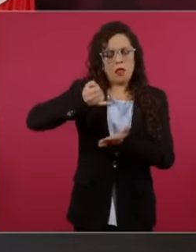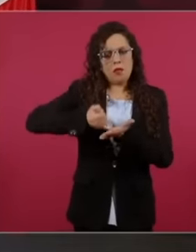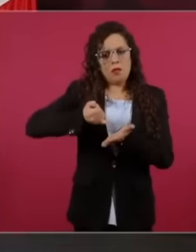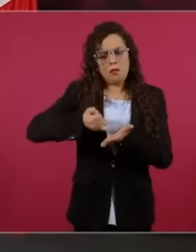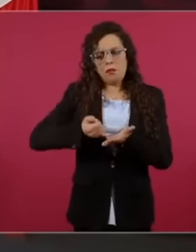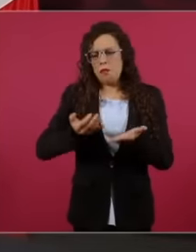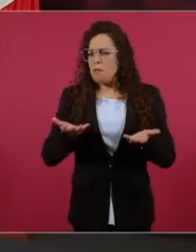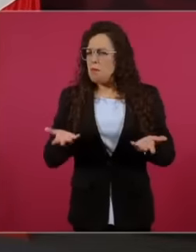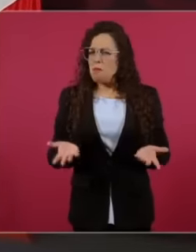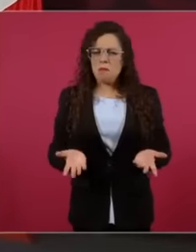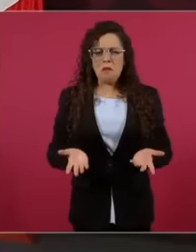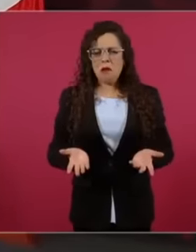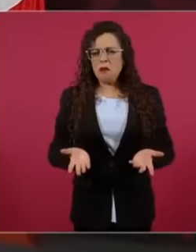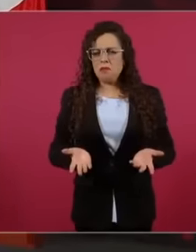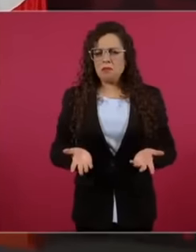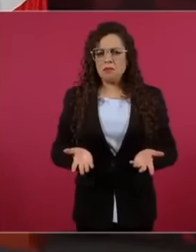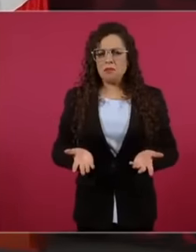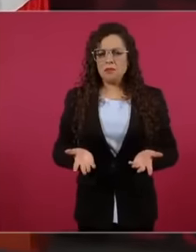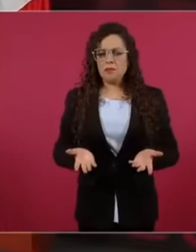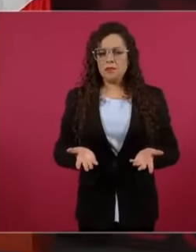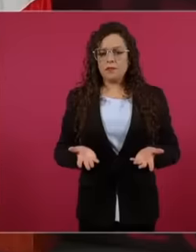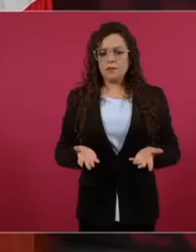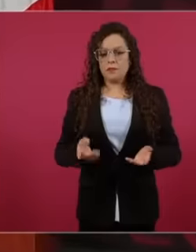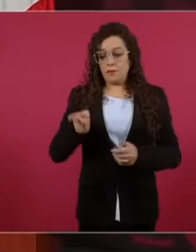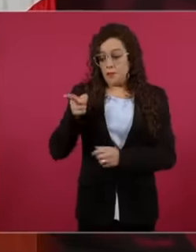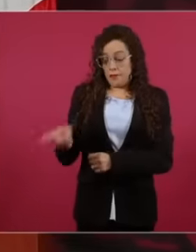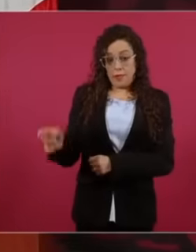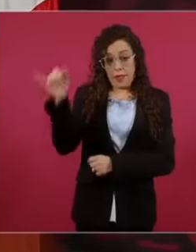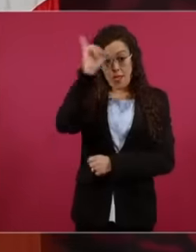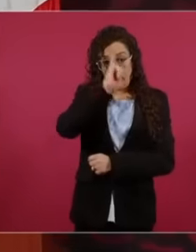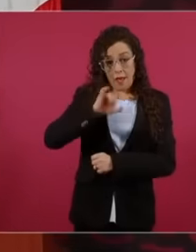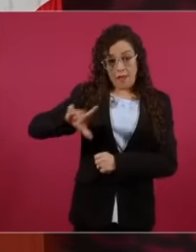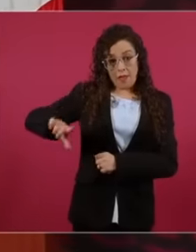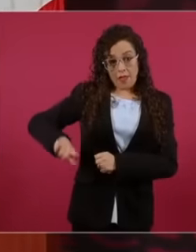Entonces, si el jefe de gobierno está proponiendo